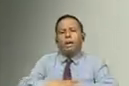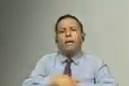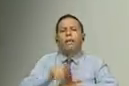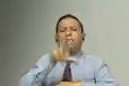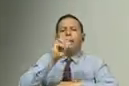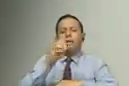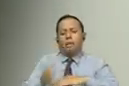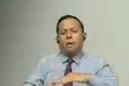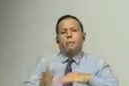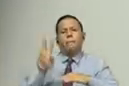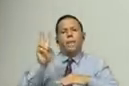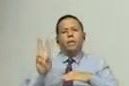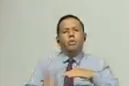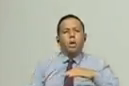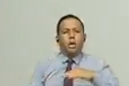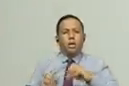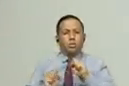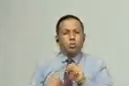el suroeste de Guayaquil.